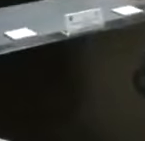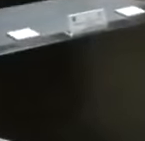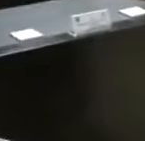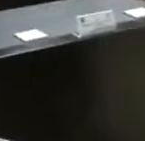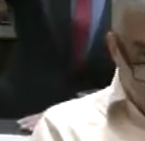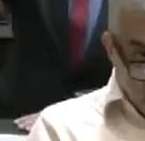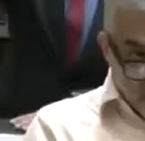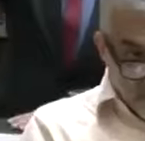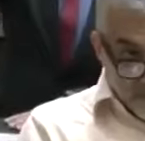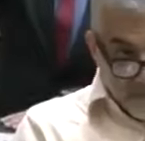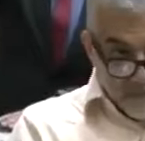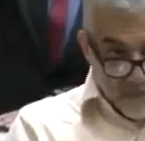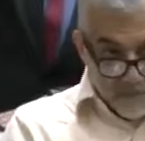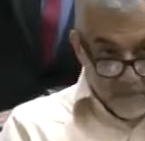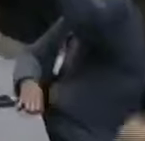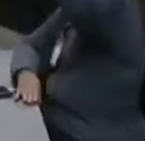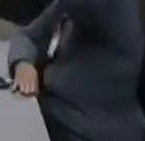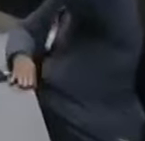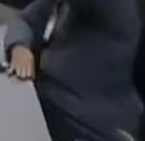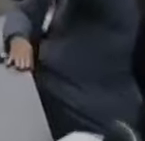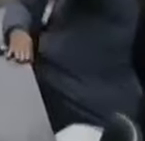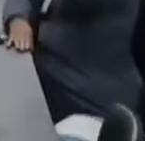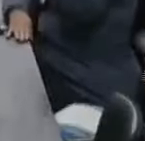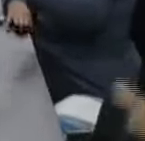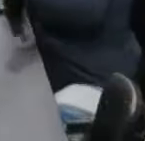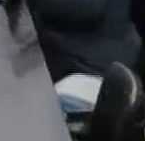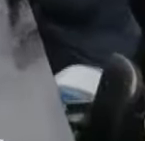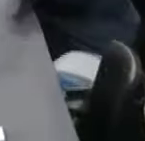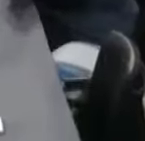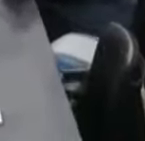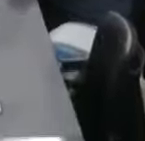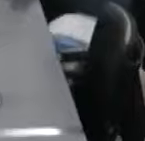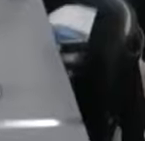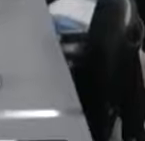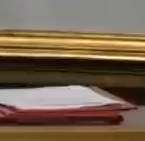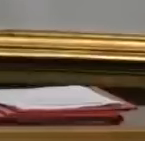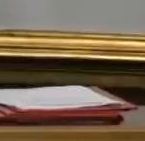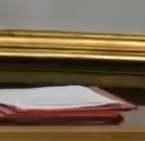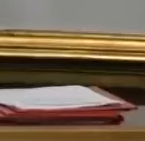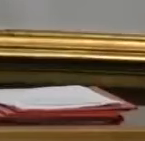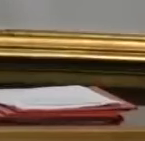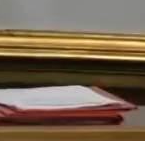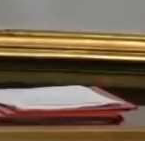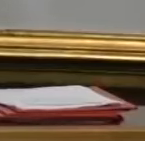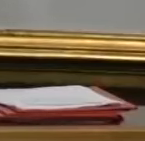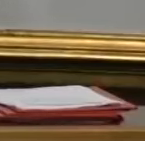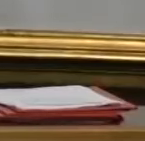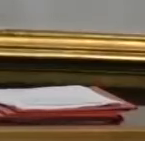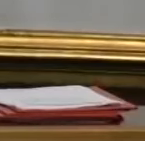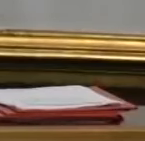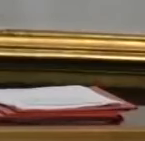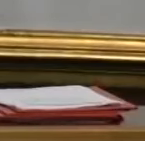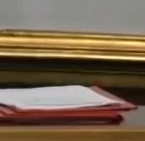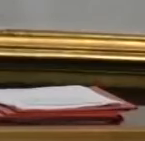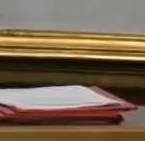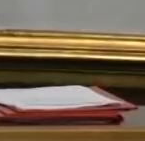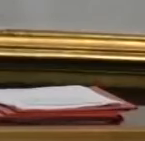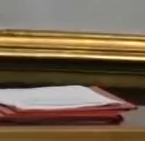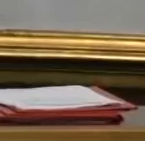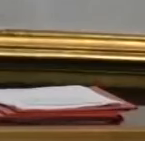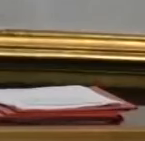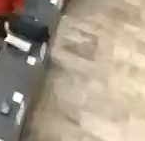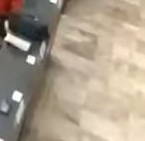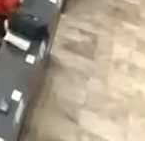Queda aprobado, evidentemente, con 2/3 partes del quórum reglamentario